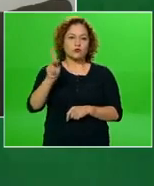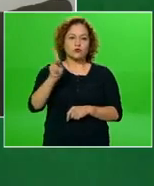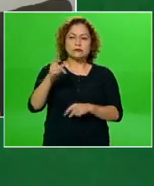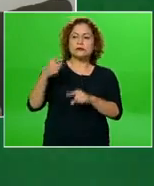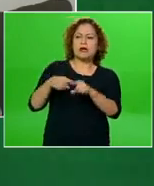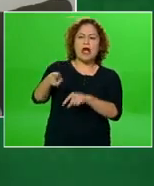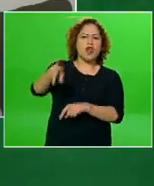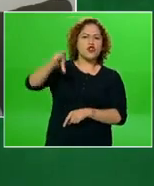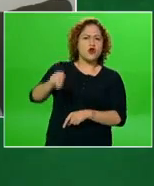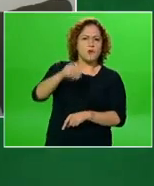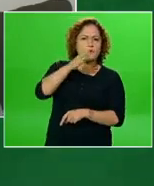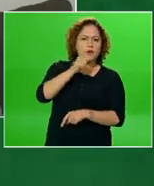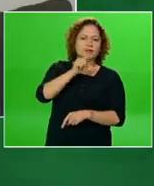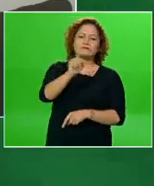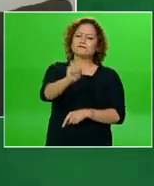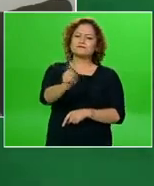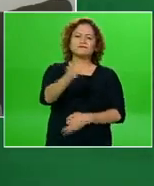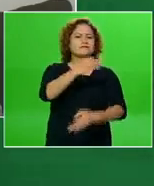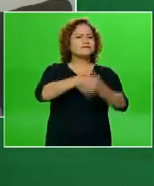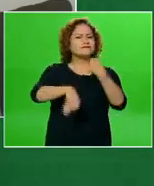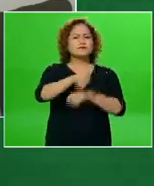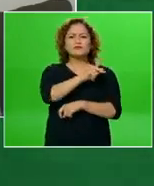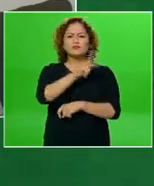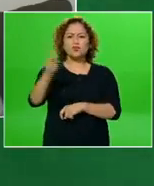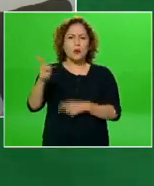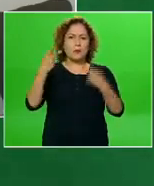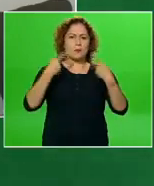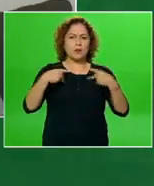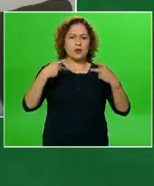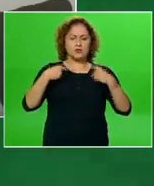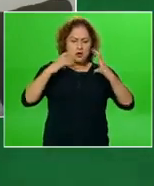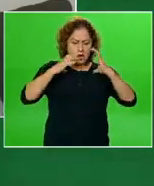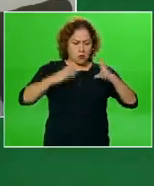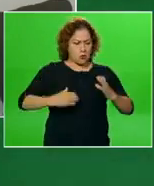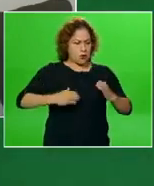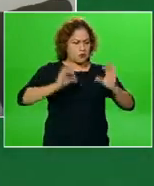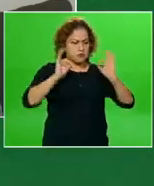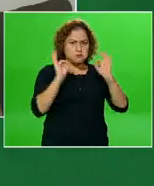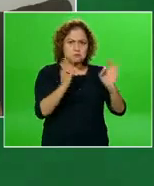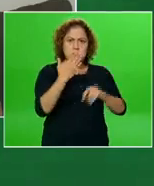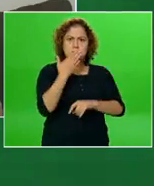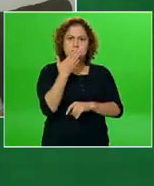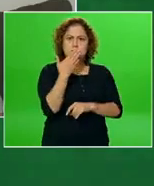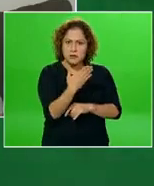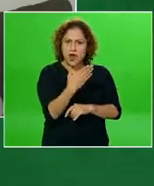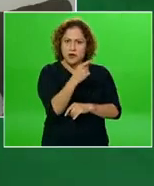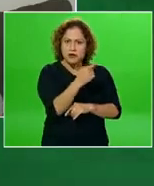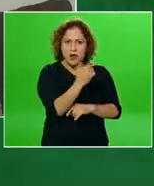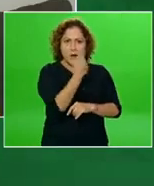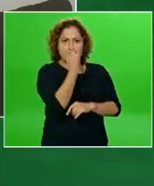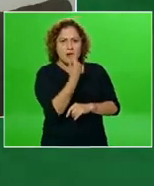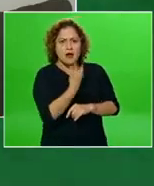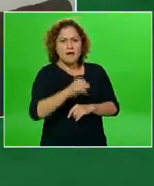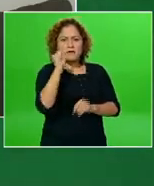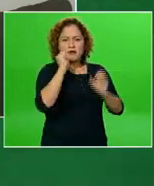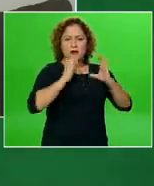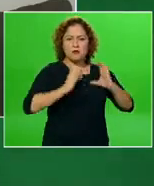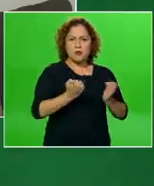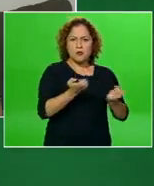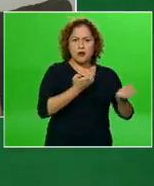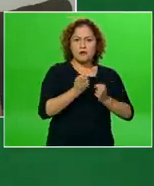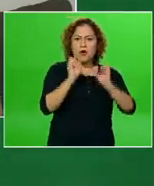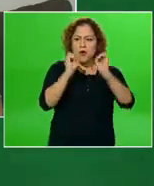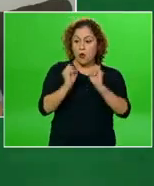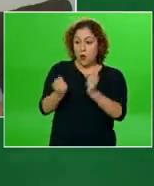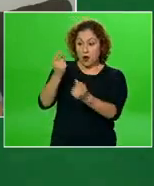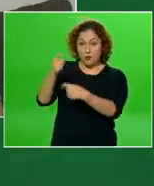puede ser para las personas que tienen muy buena condición todo para las personas que aún están extendidas en una cama con